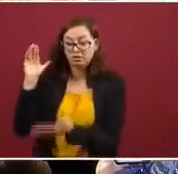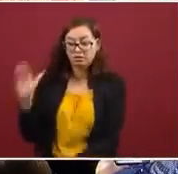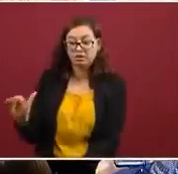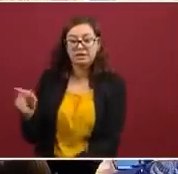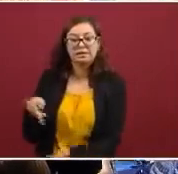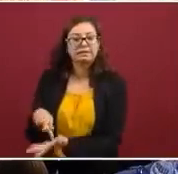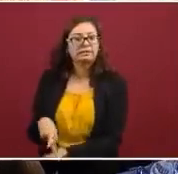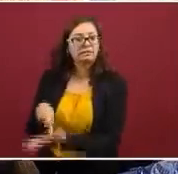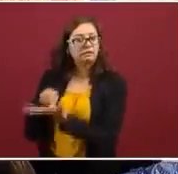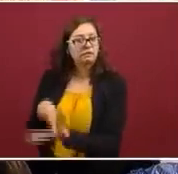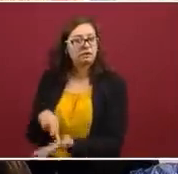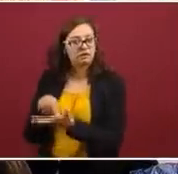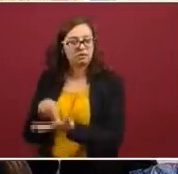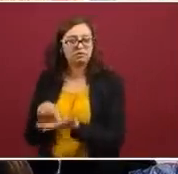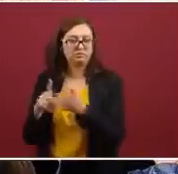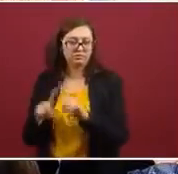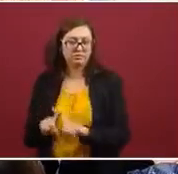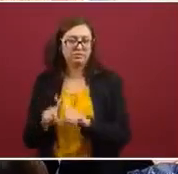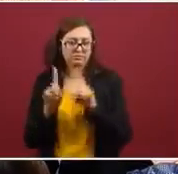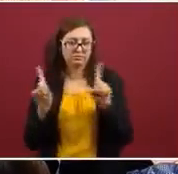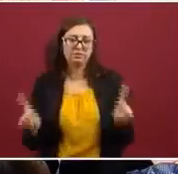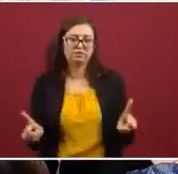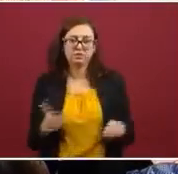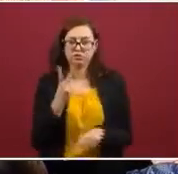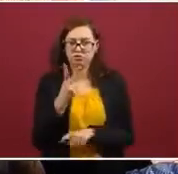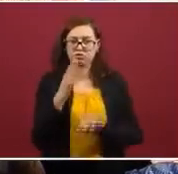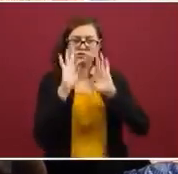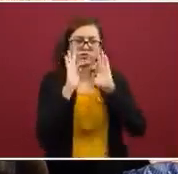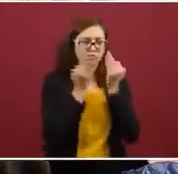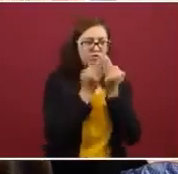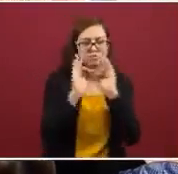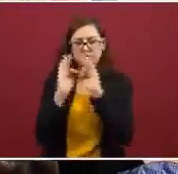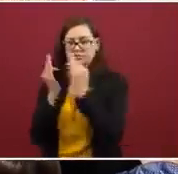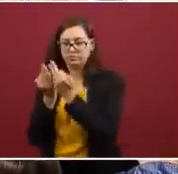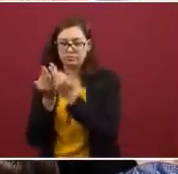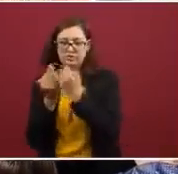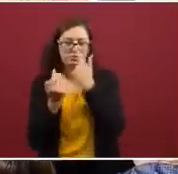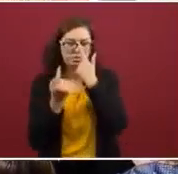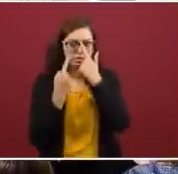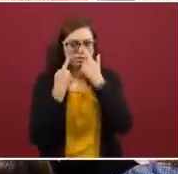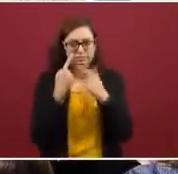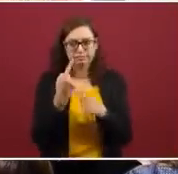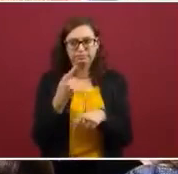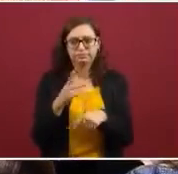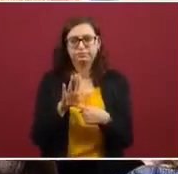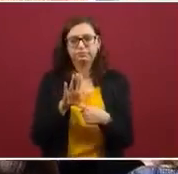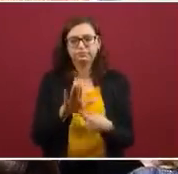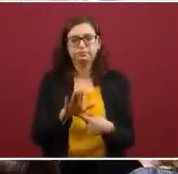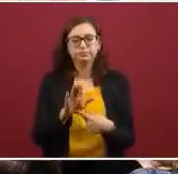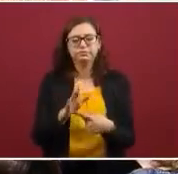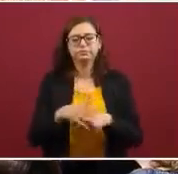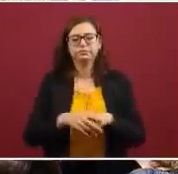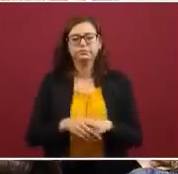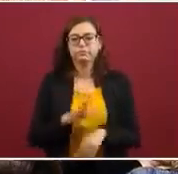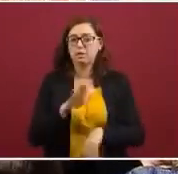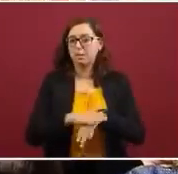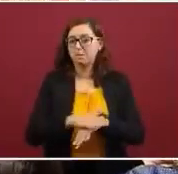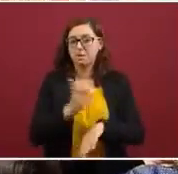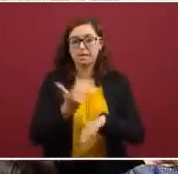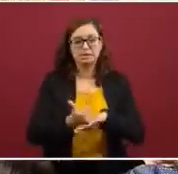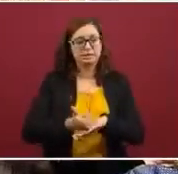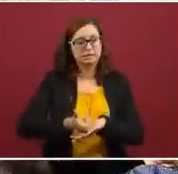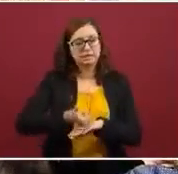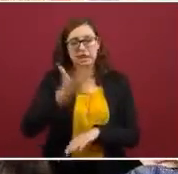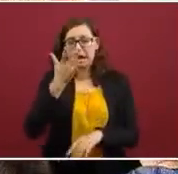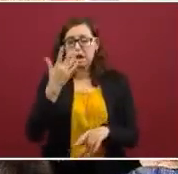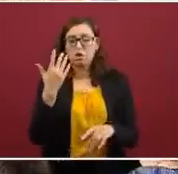aquí vamos a ver cuáles fueron las estaciones de servicio que salieron en los primeros lugares más altos,